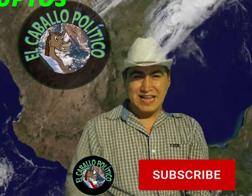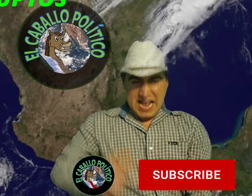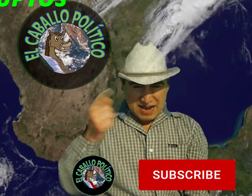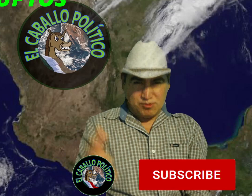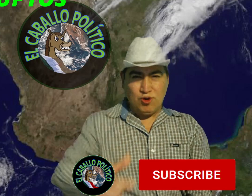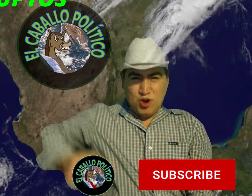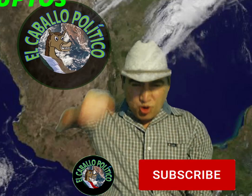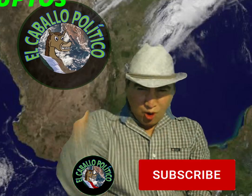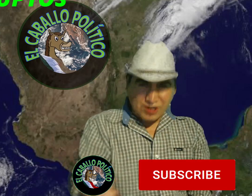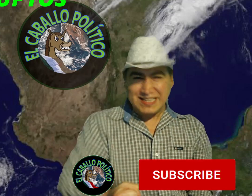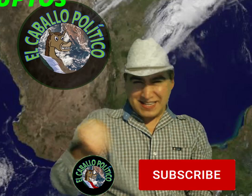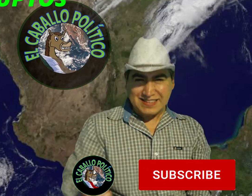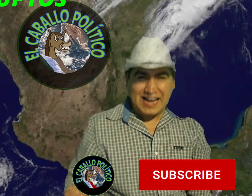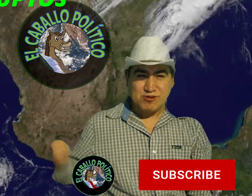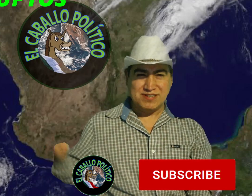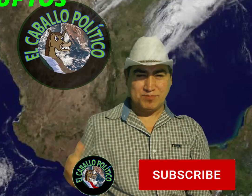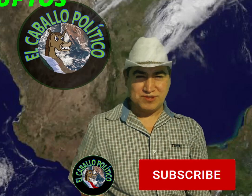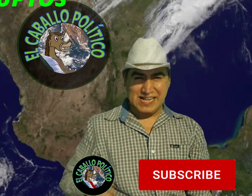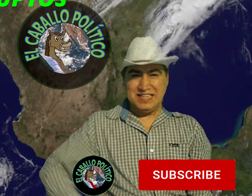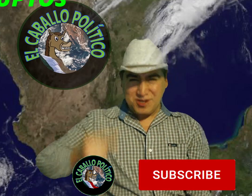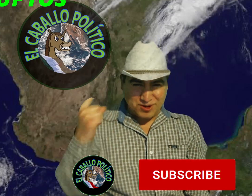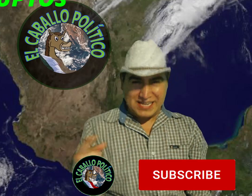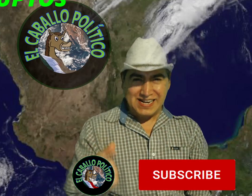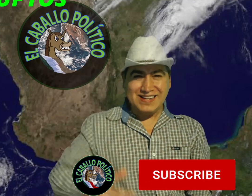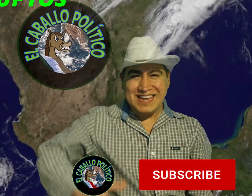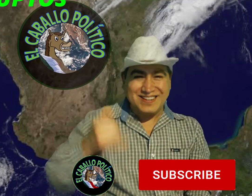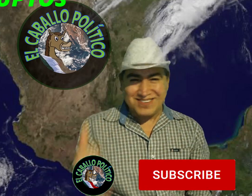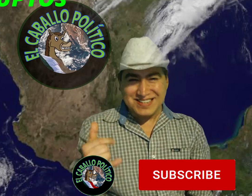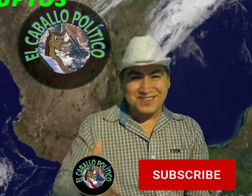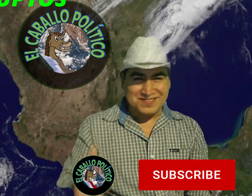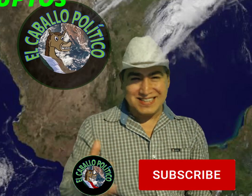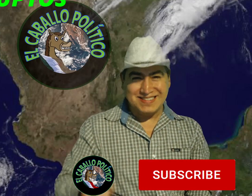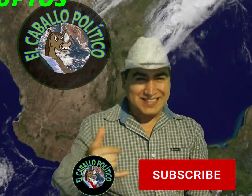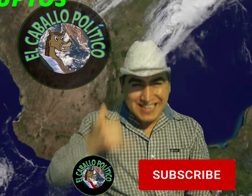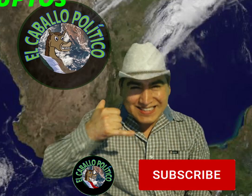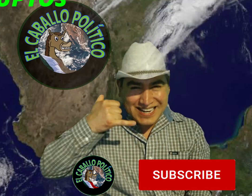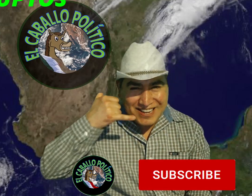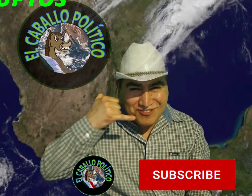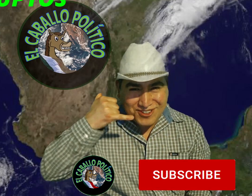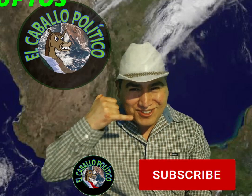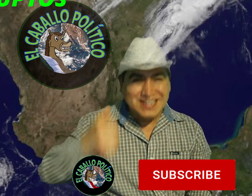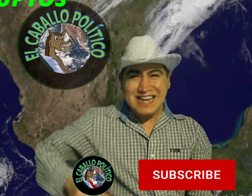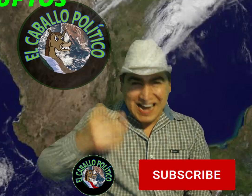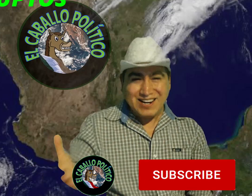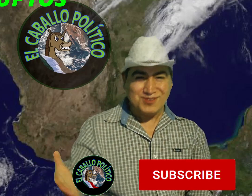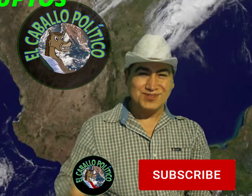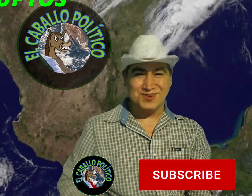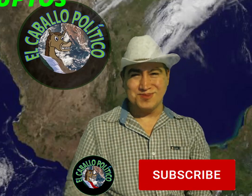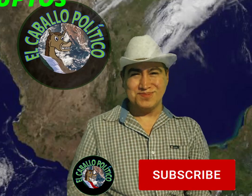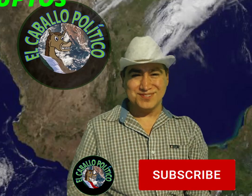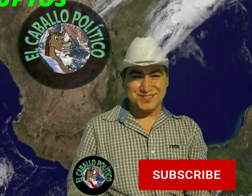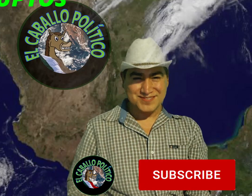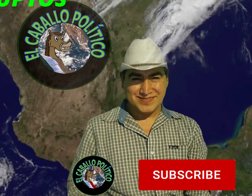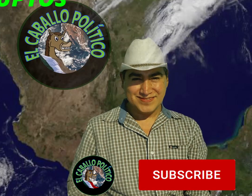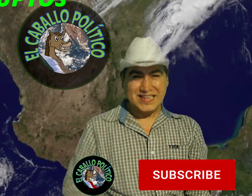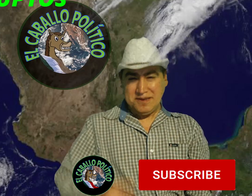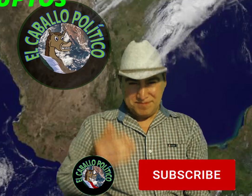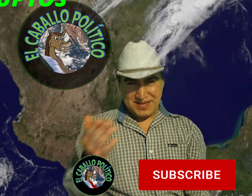Hernández. AMLO corta de tajo esa posibilidad y ordena que no les conteste ni el teléfono a los